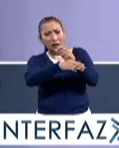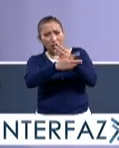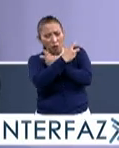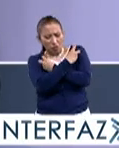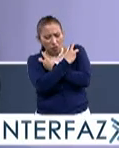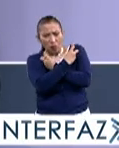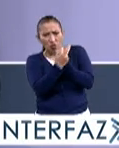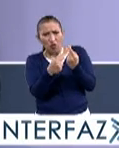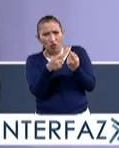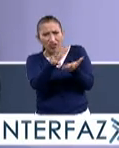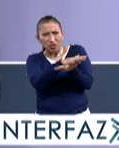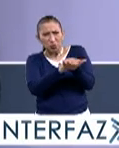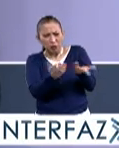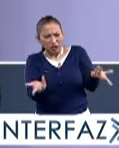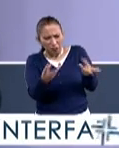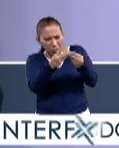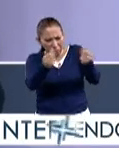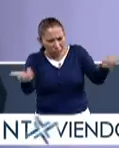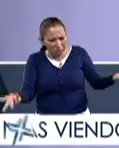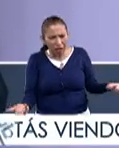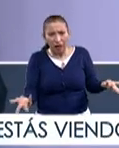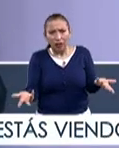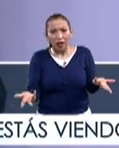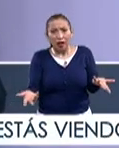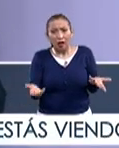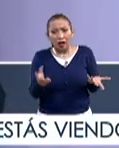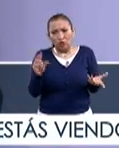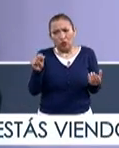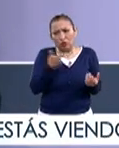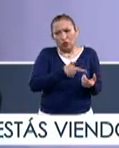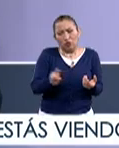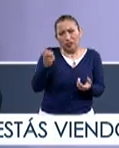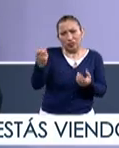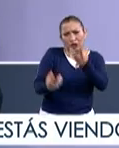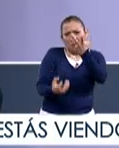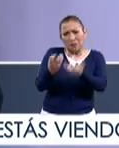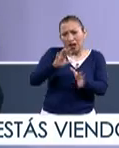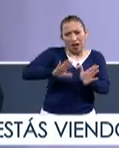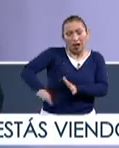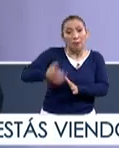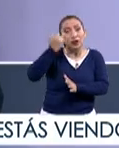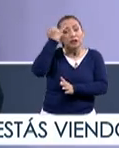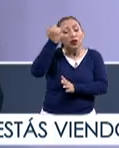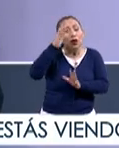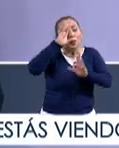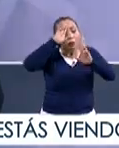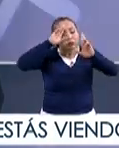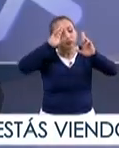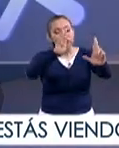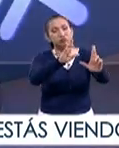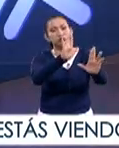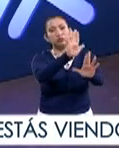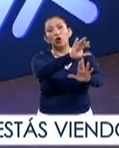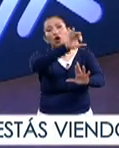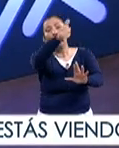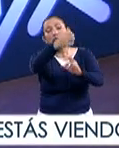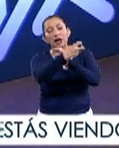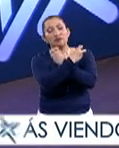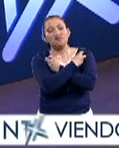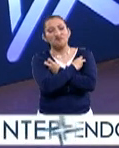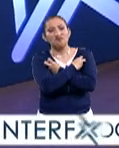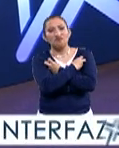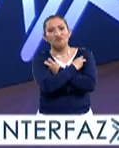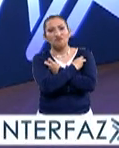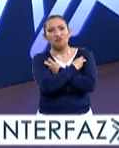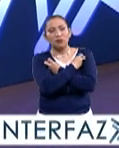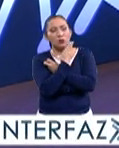óseo y entonces ahí es donde se crea un ritual de otra calavera